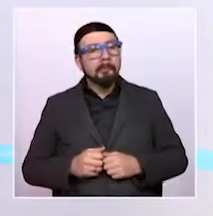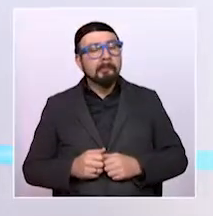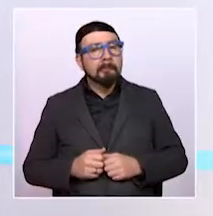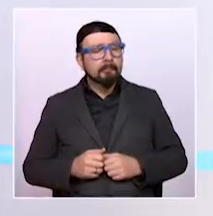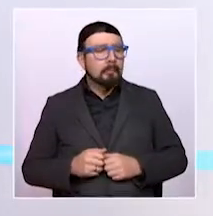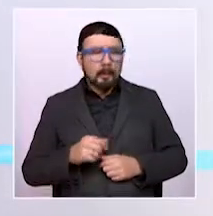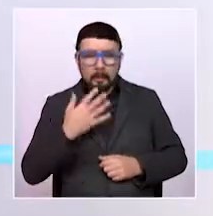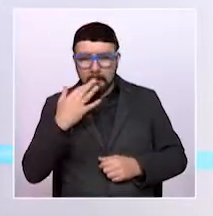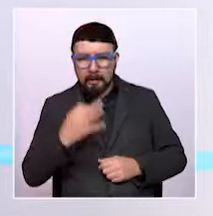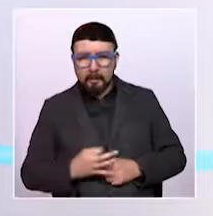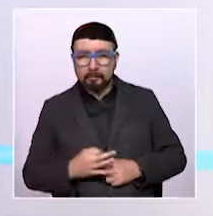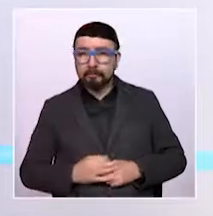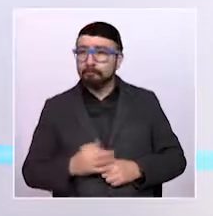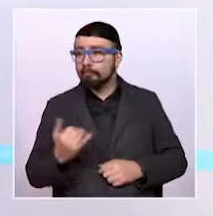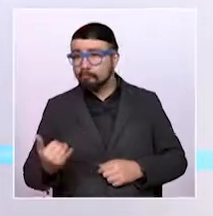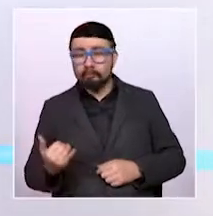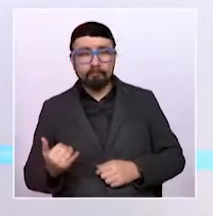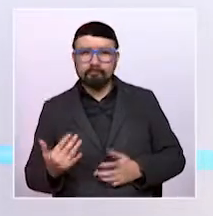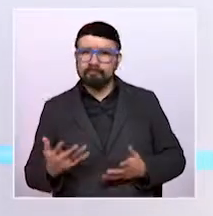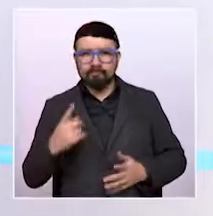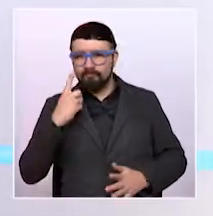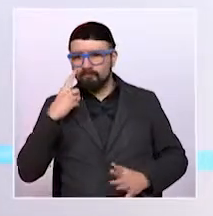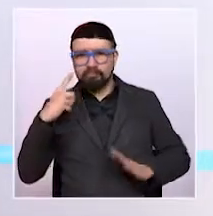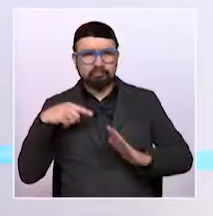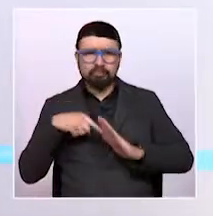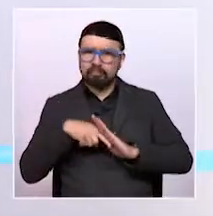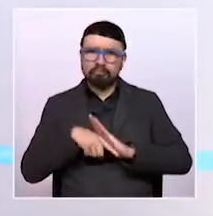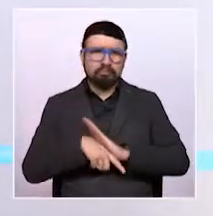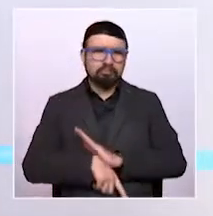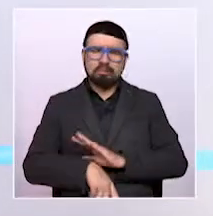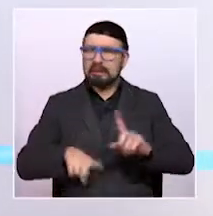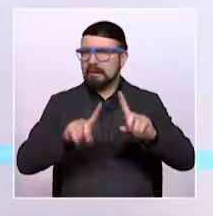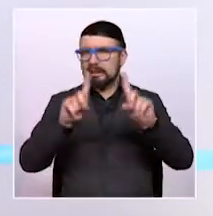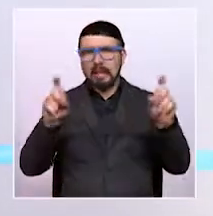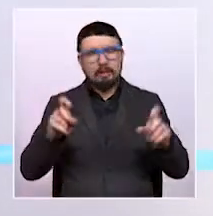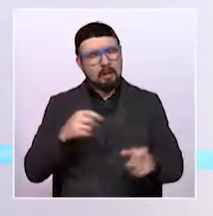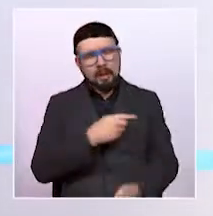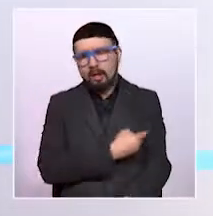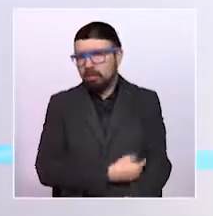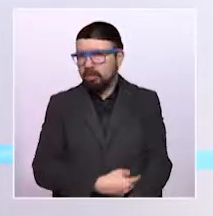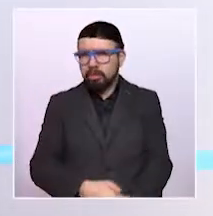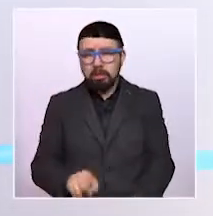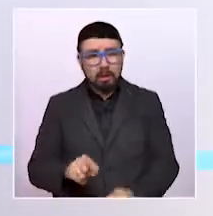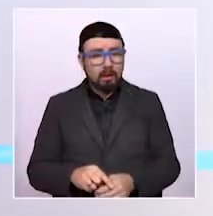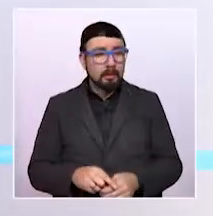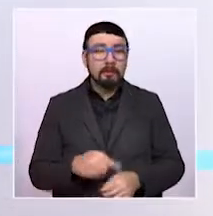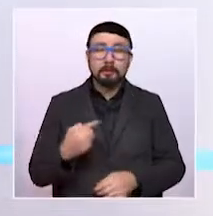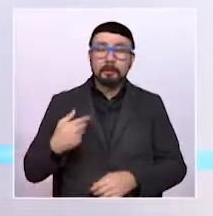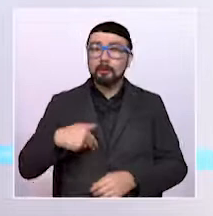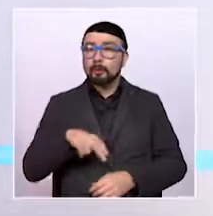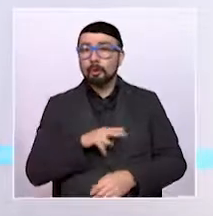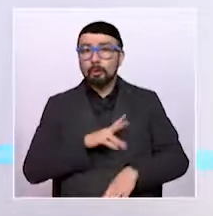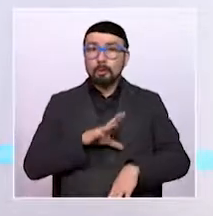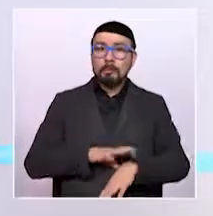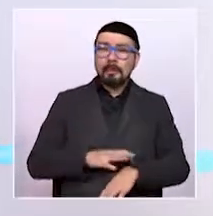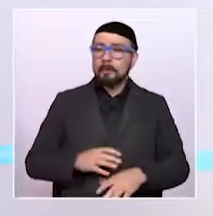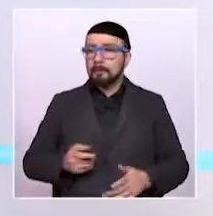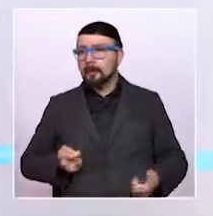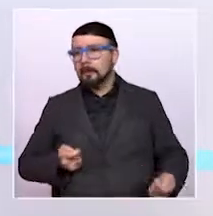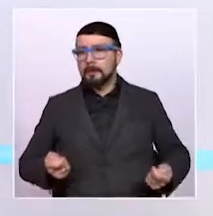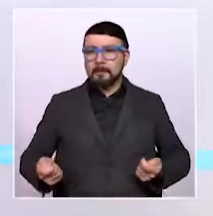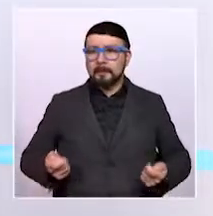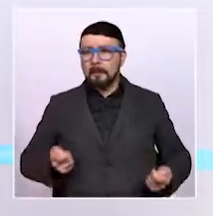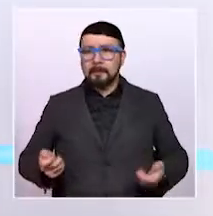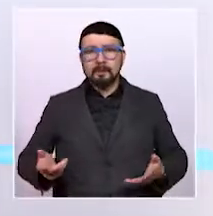verdad o sea esto tiene tanto de largo como de ancho y a los médicos nos ponen mucho en un en el